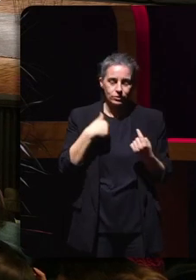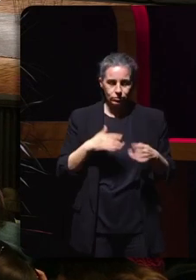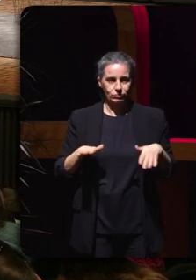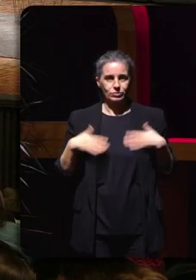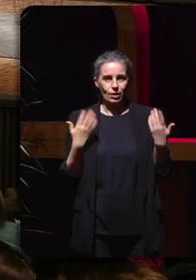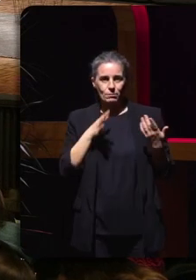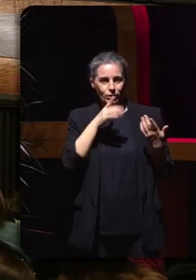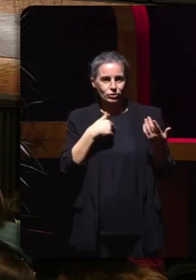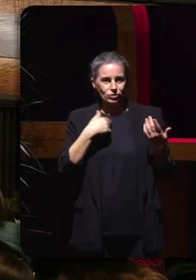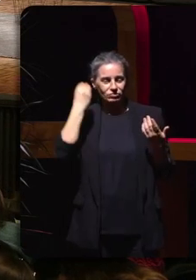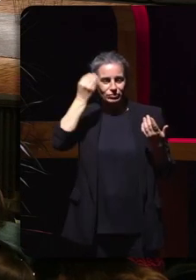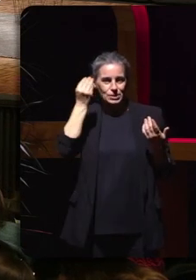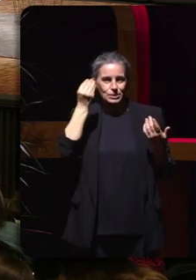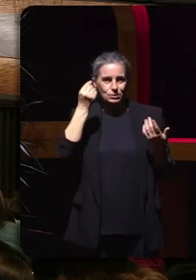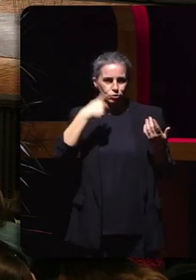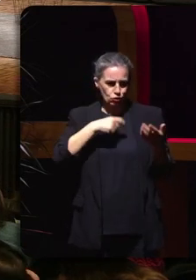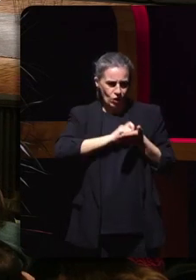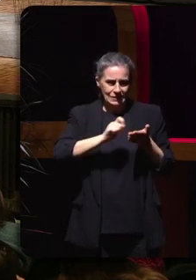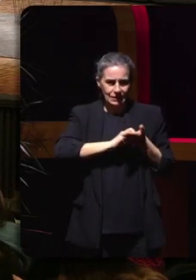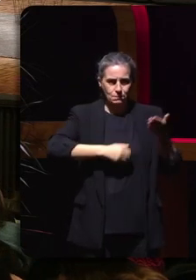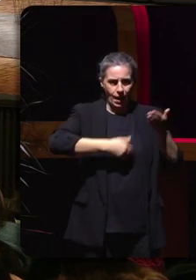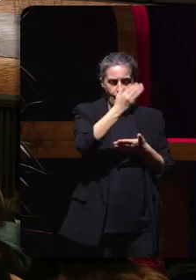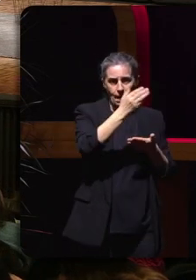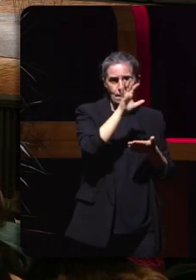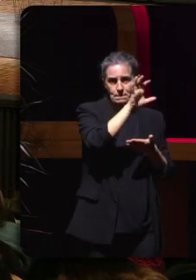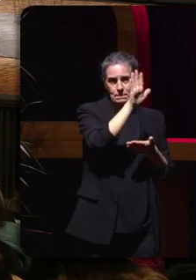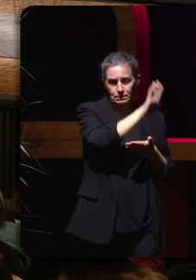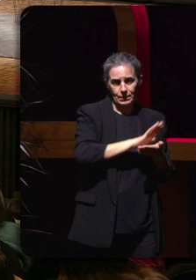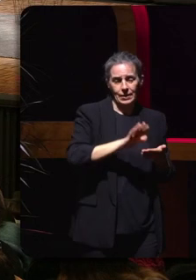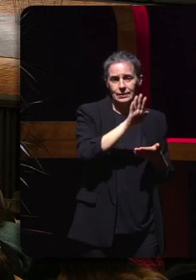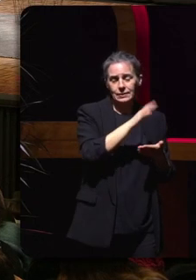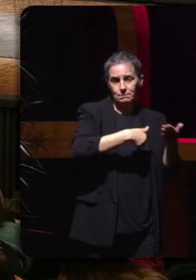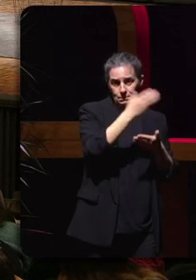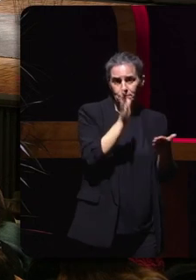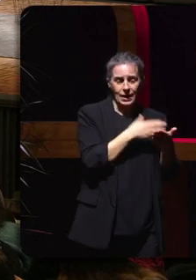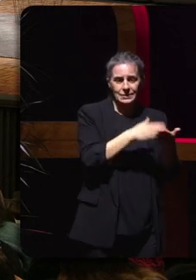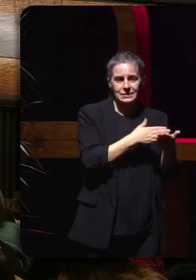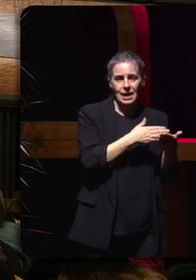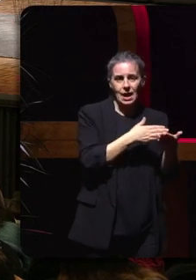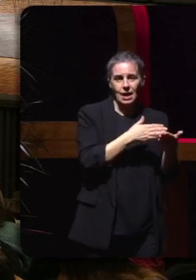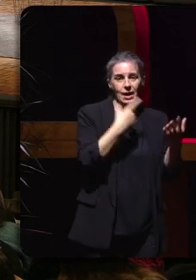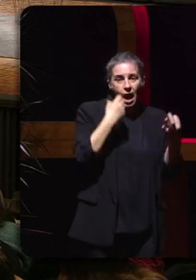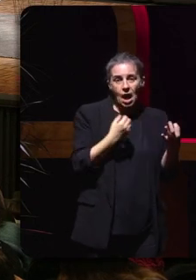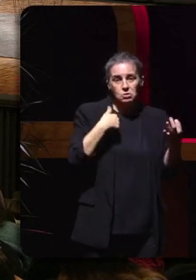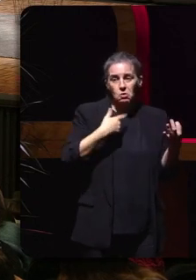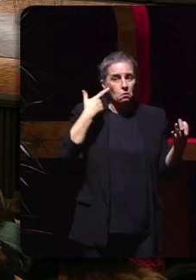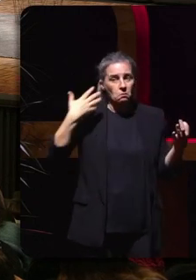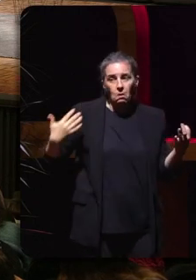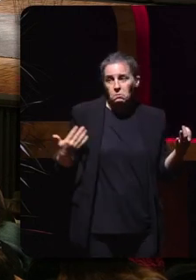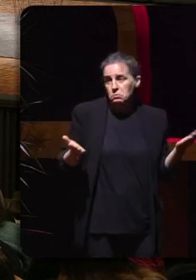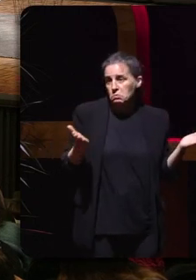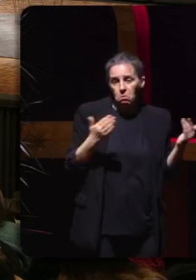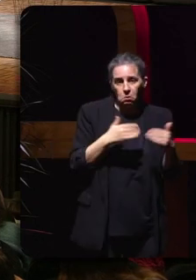piensa que la gente que escribe en prensa ya no yo salgo muy poco en la tele y yo pienso que la gente que escribe en prensa ya no no es conocida no